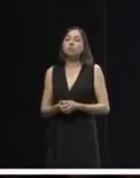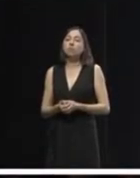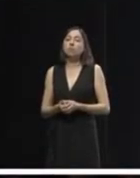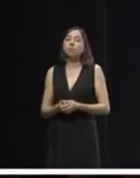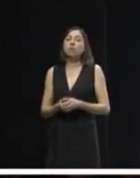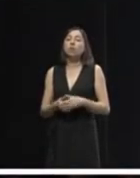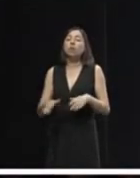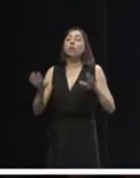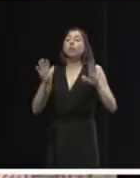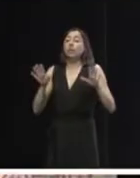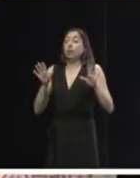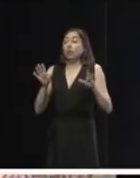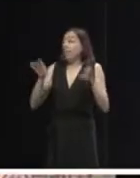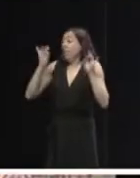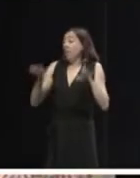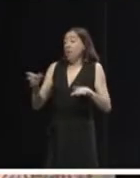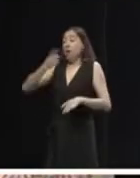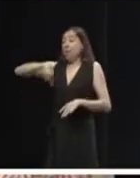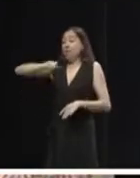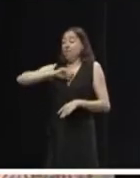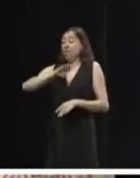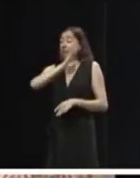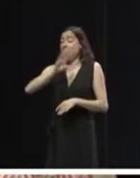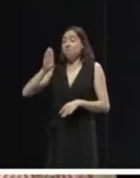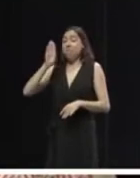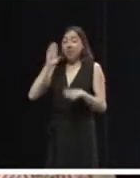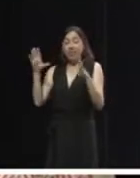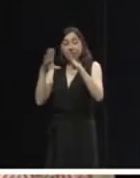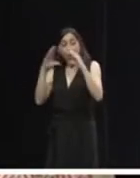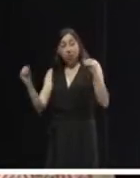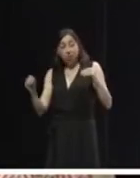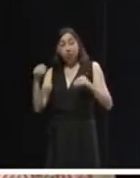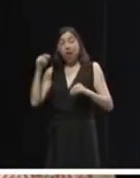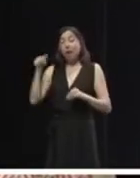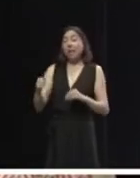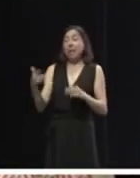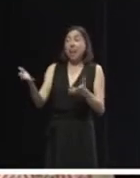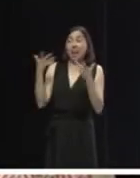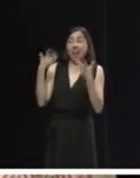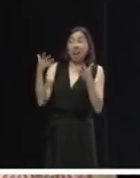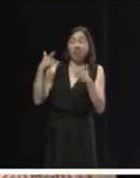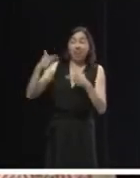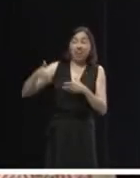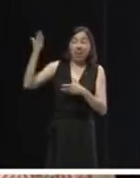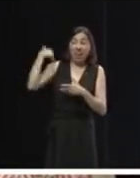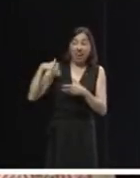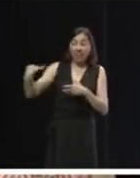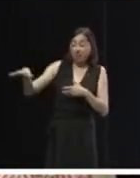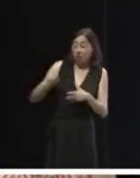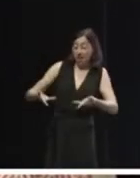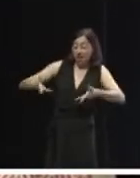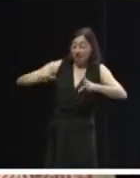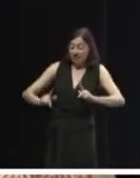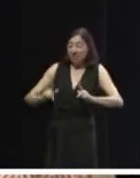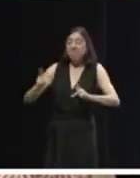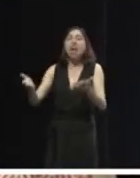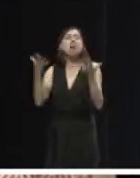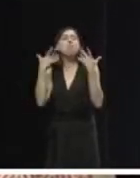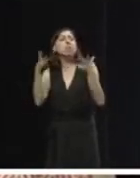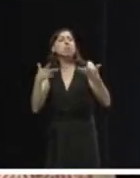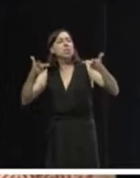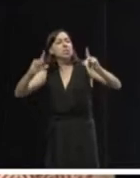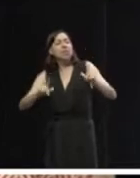Y como nuestras madres andaluzas, que con la fresca en estos tiempos de verano cogían sus sillas, salían al patio,